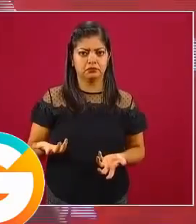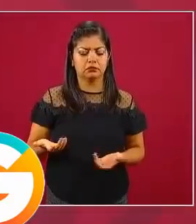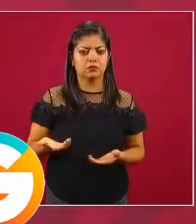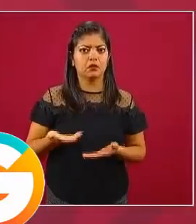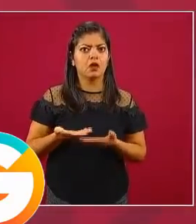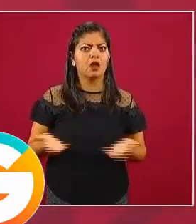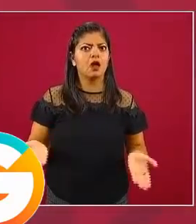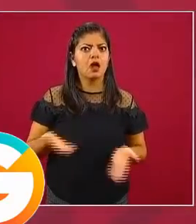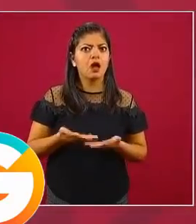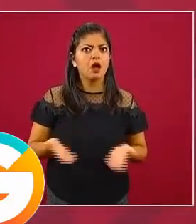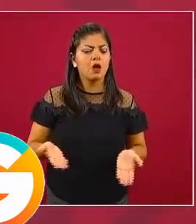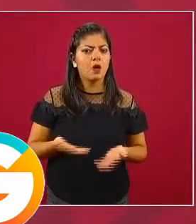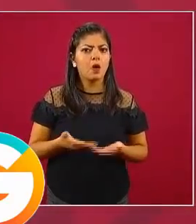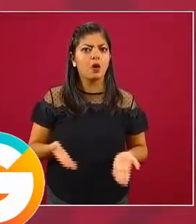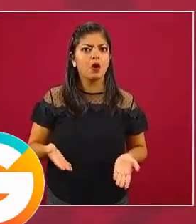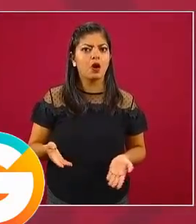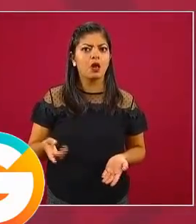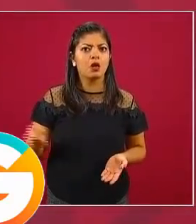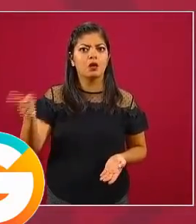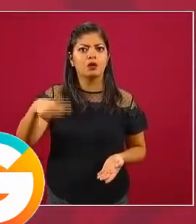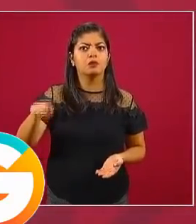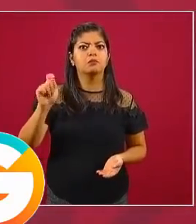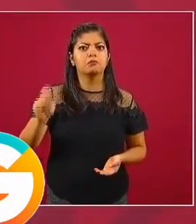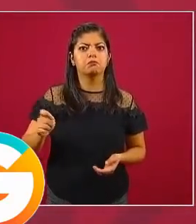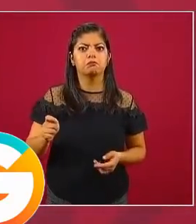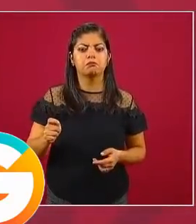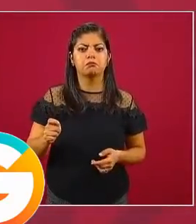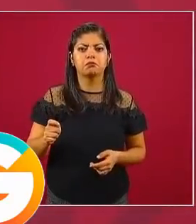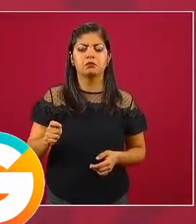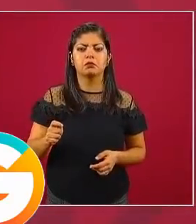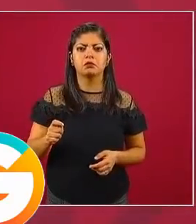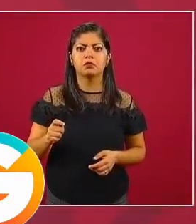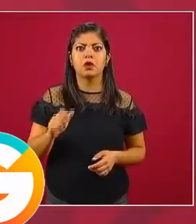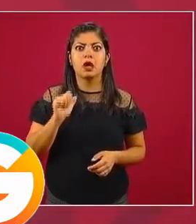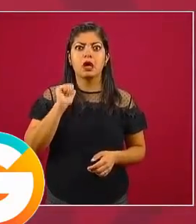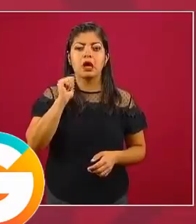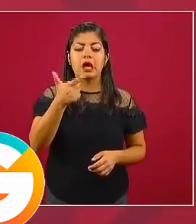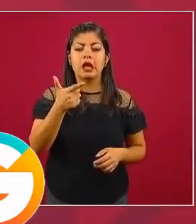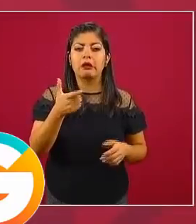ahora se adhieren a cualquier causa